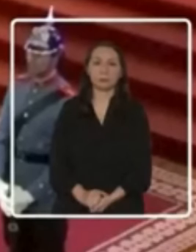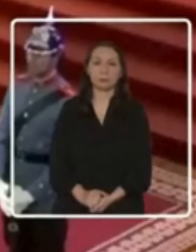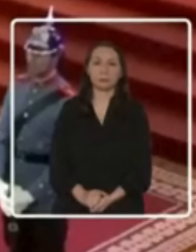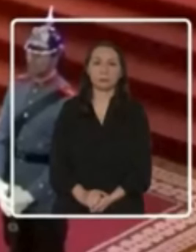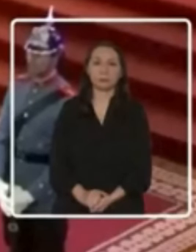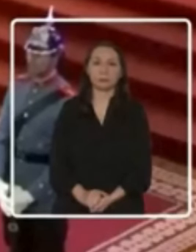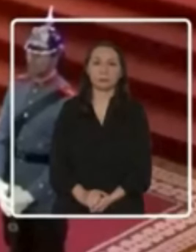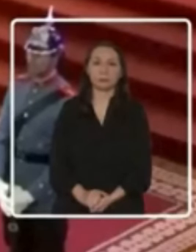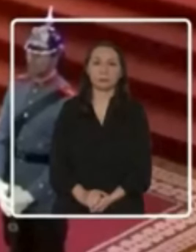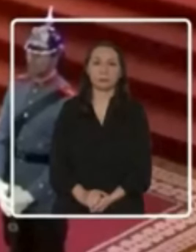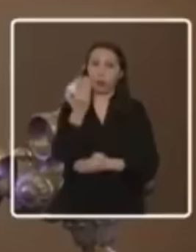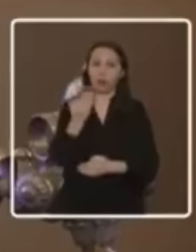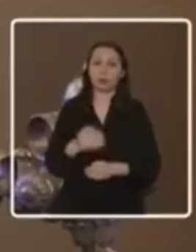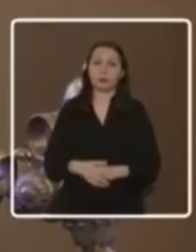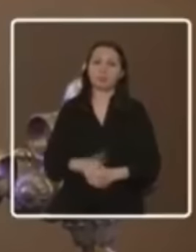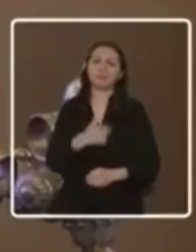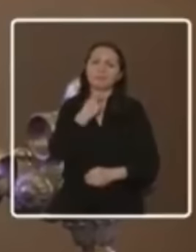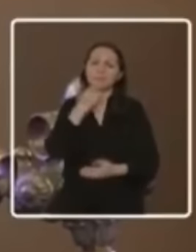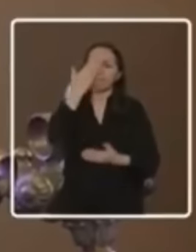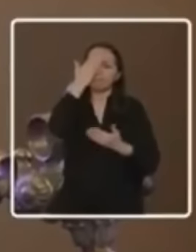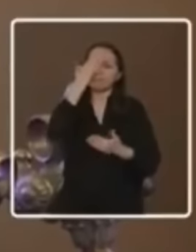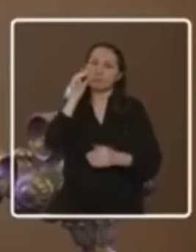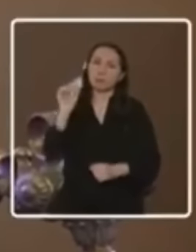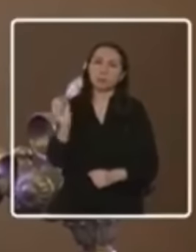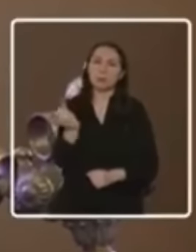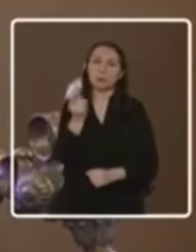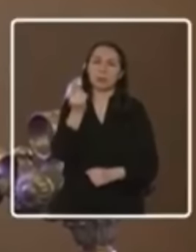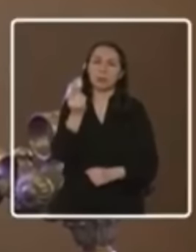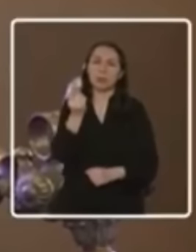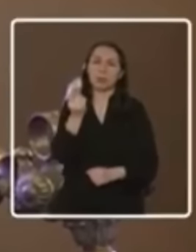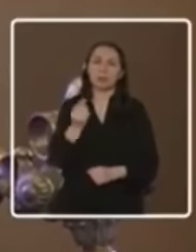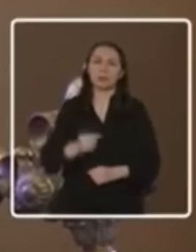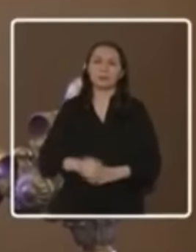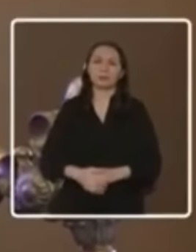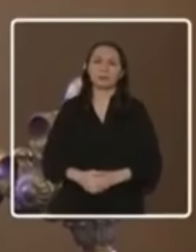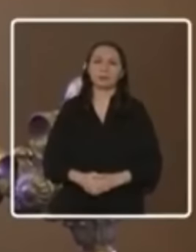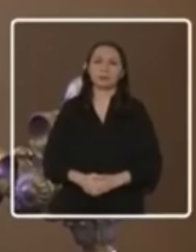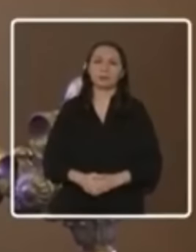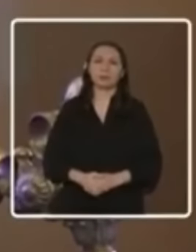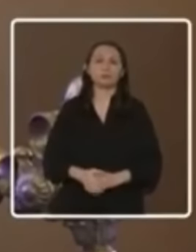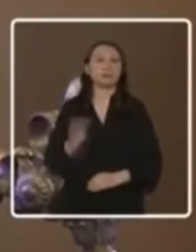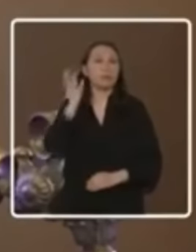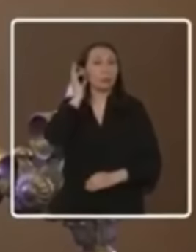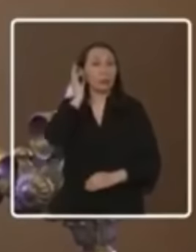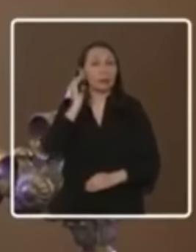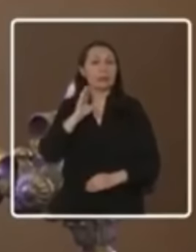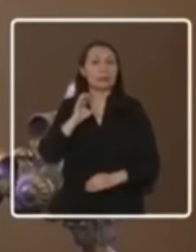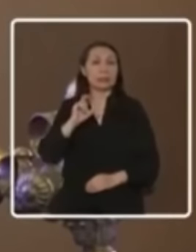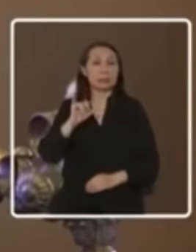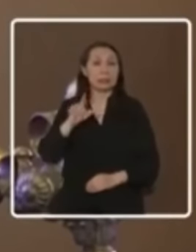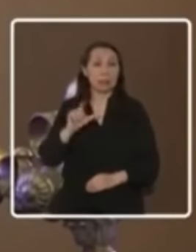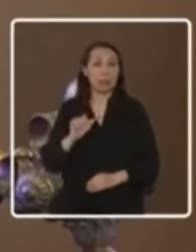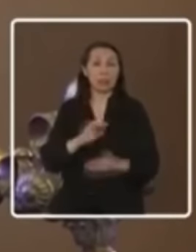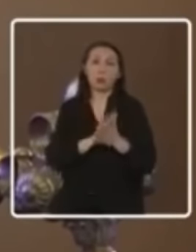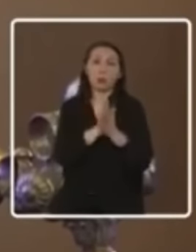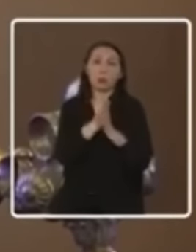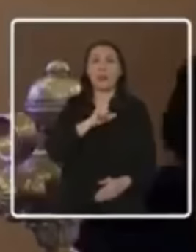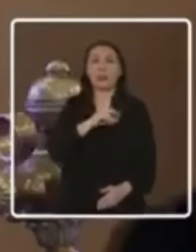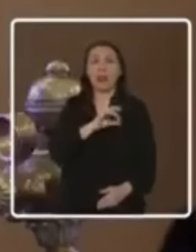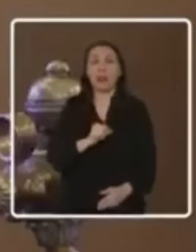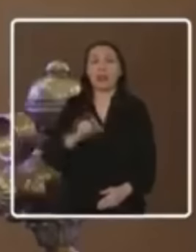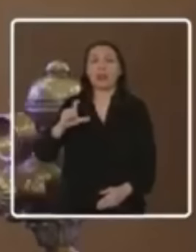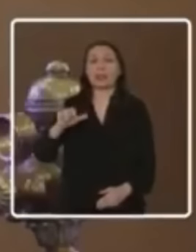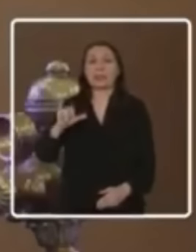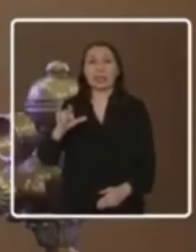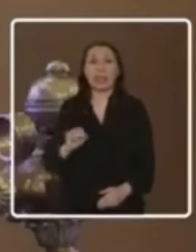Último día del funeral de Estado del expresidente chileno Sebastián Piñera. Figuras políticas de izquierda a derecha, así como